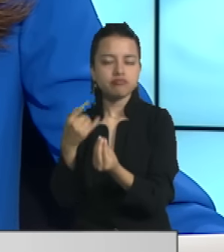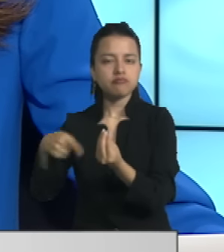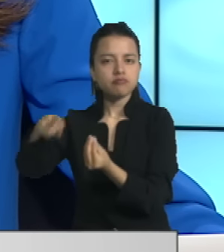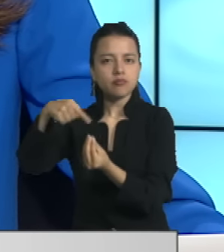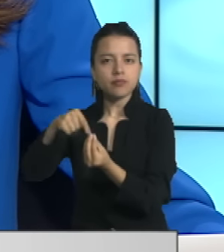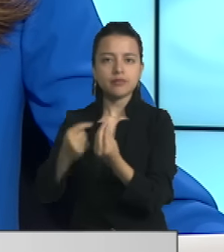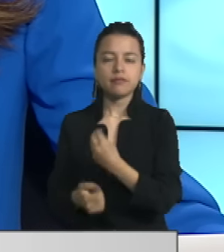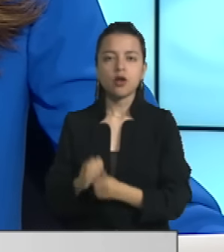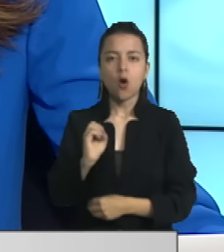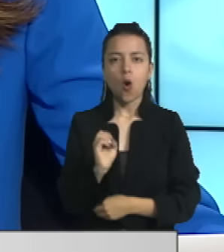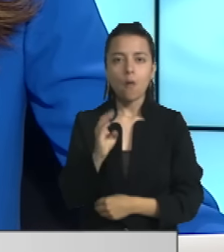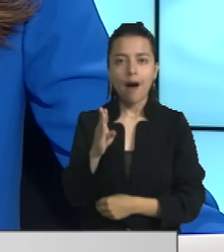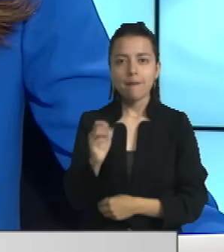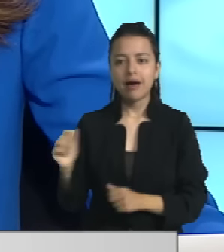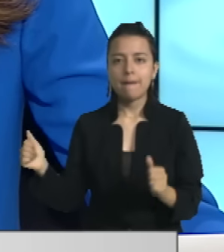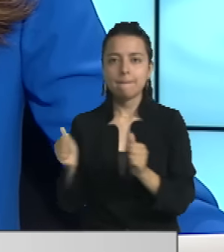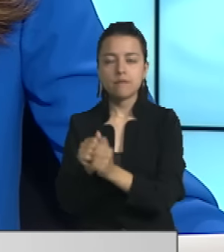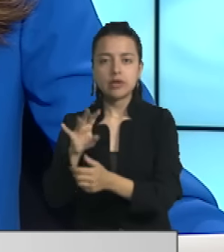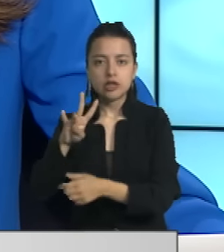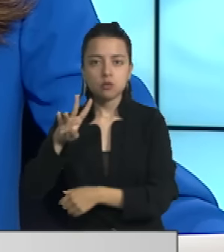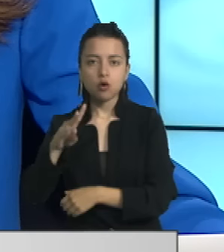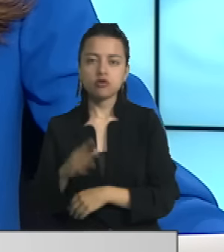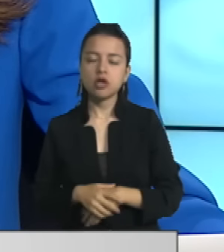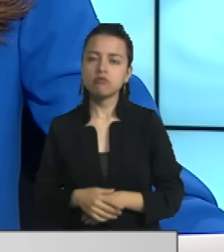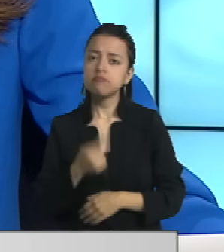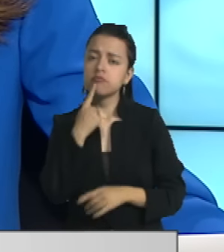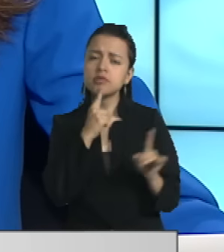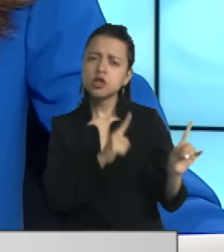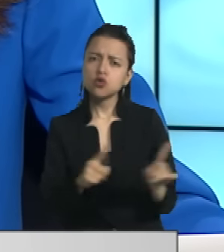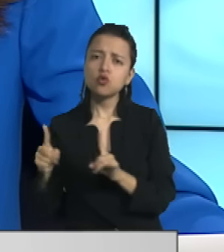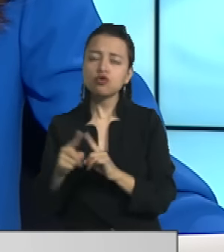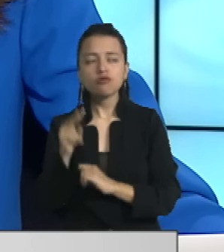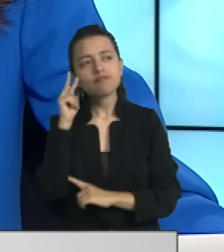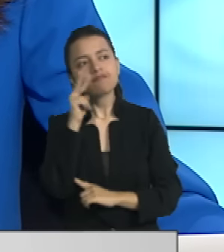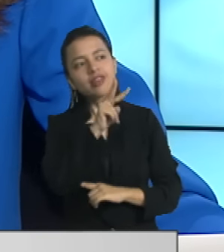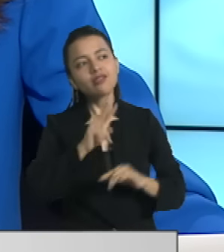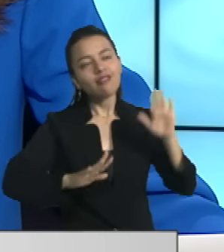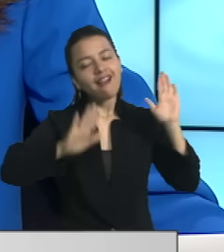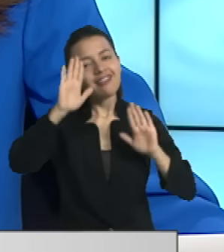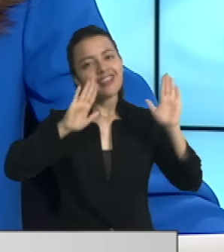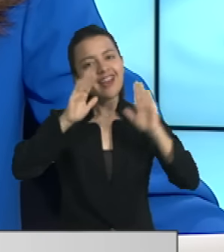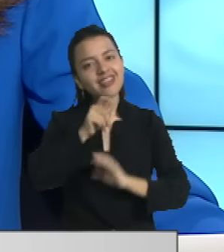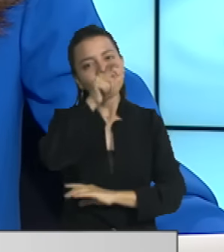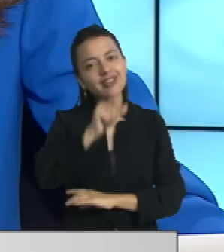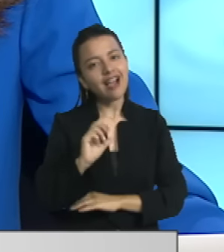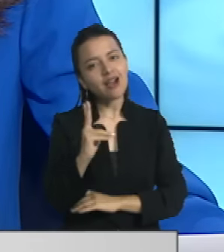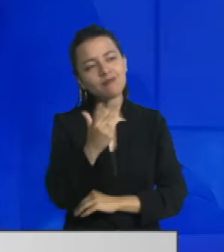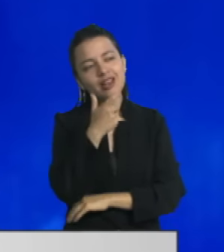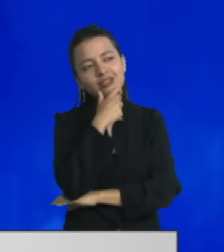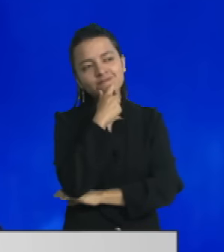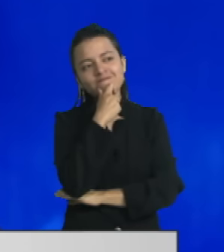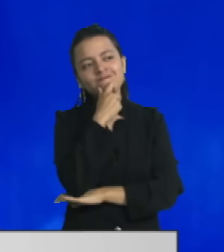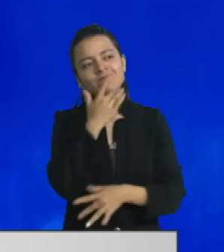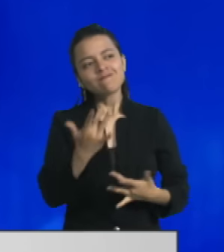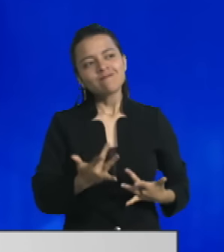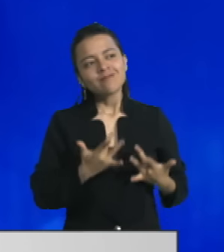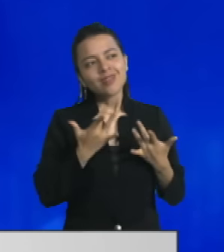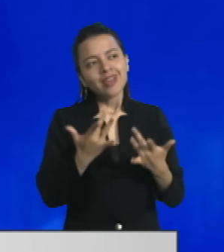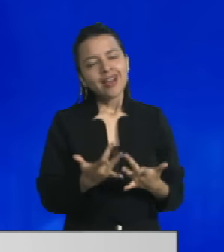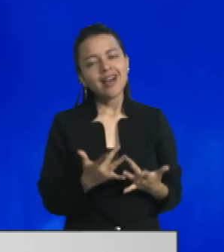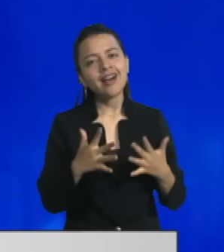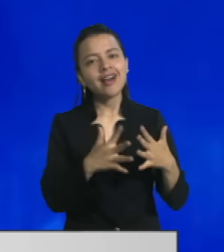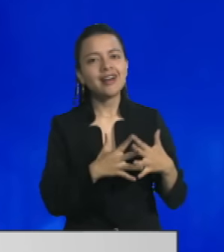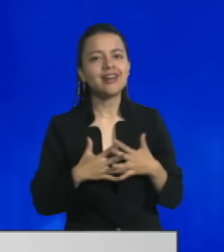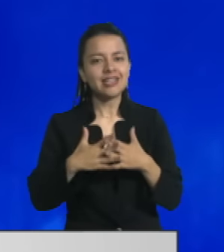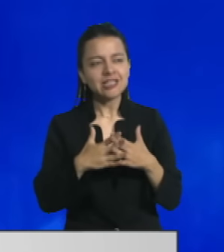Obama dieron un discurso en el que expresaron que camala Harris da Esperanza al país y hay que luchar por ello los